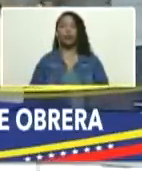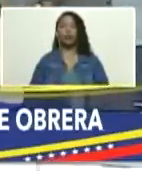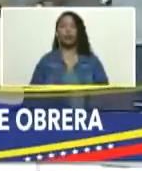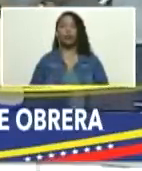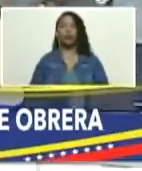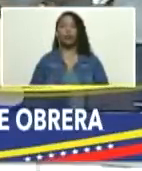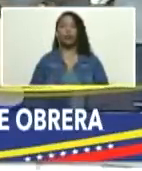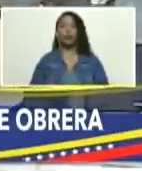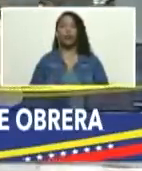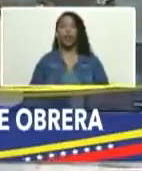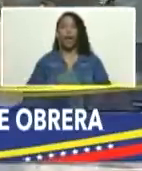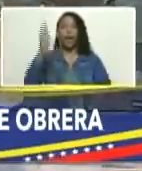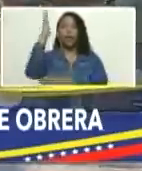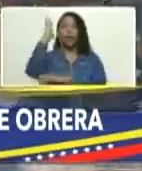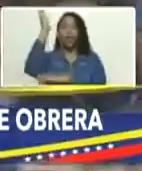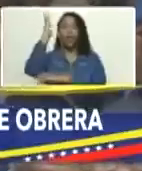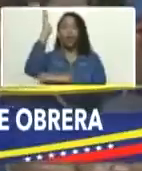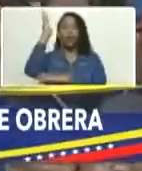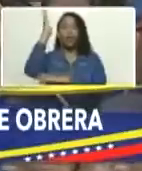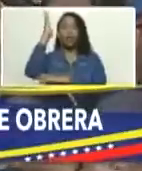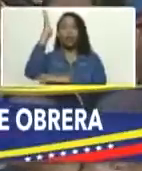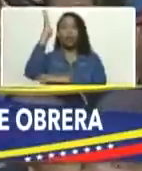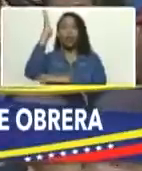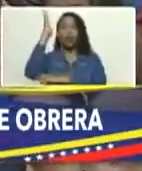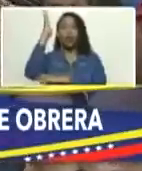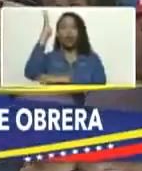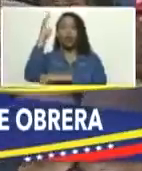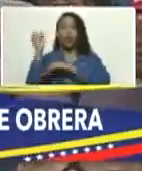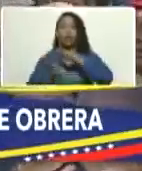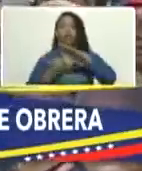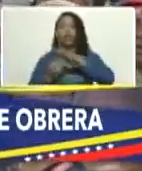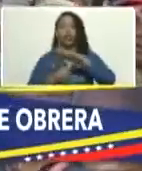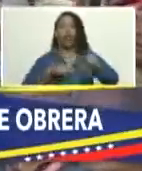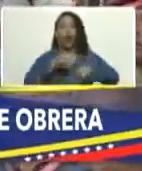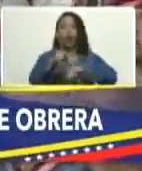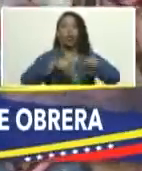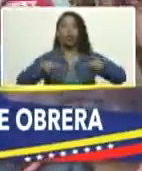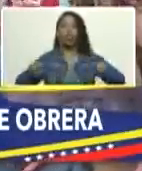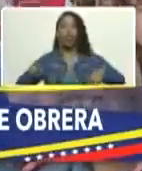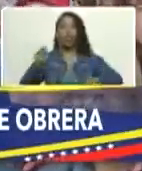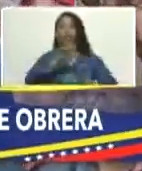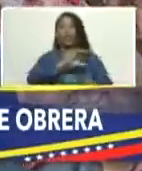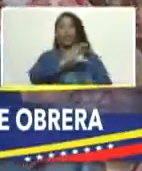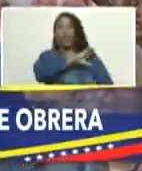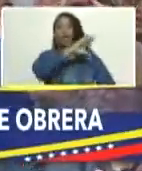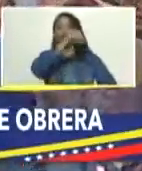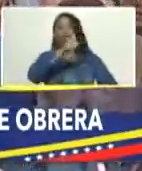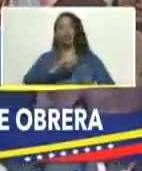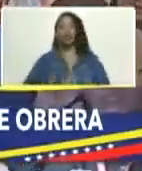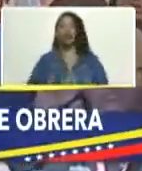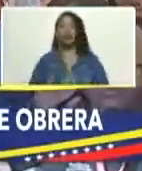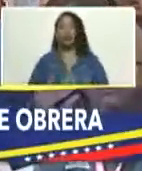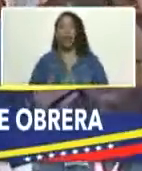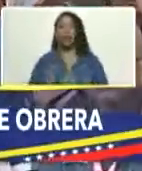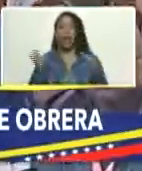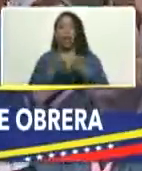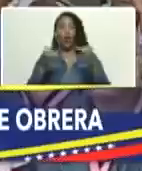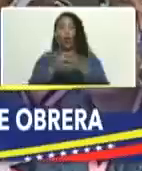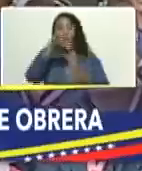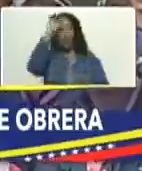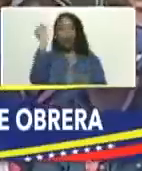y que el Congreso y las instancias de coordinación y dirección de la clase